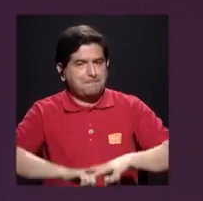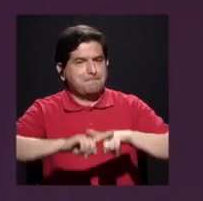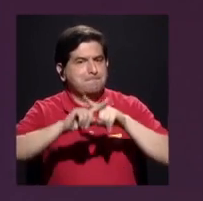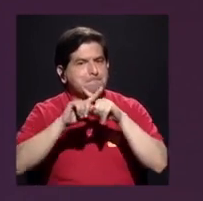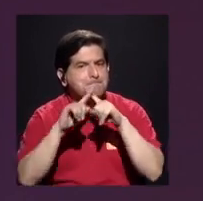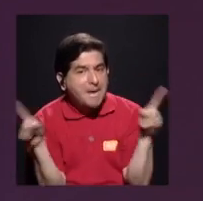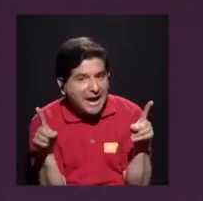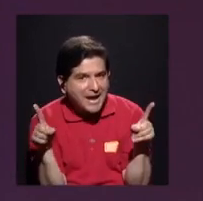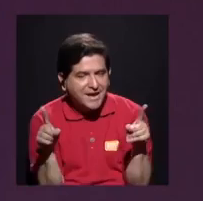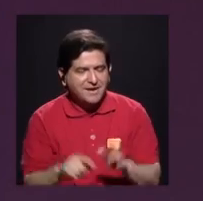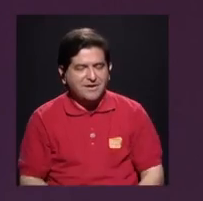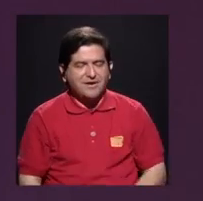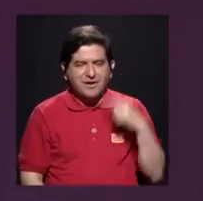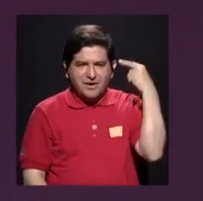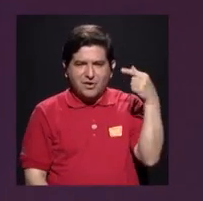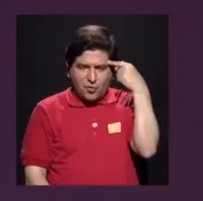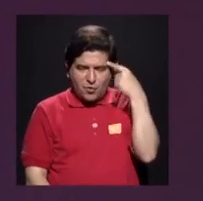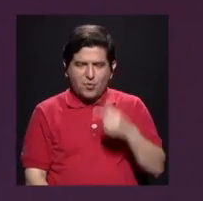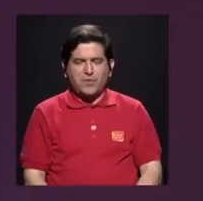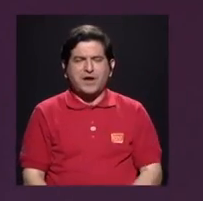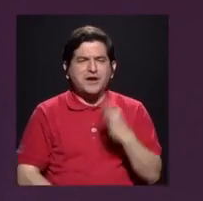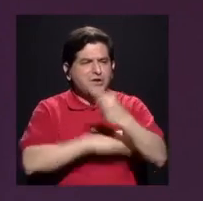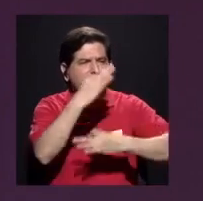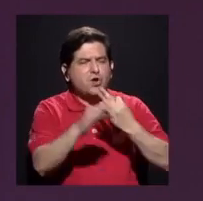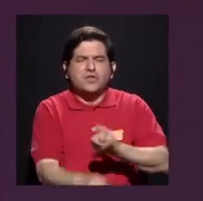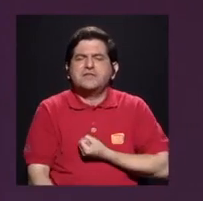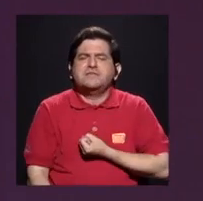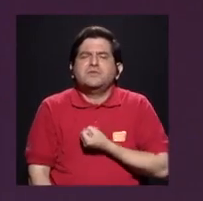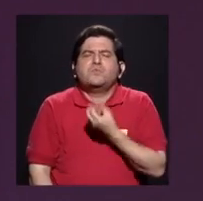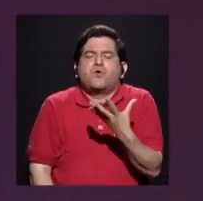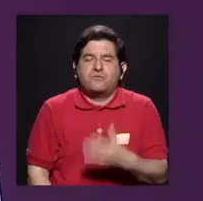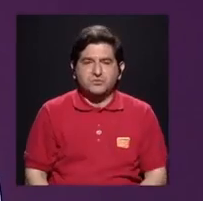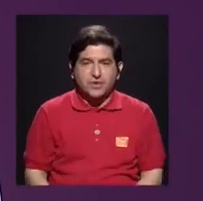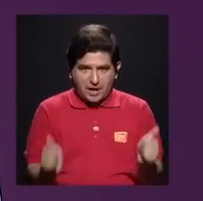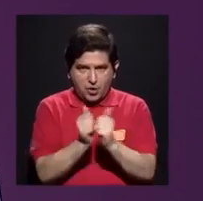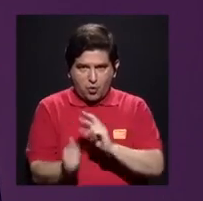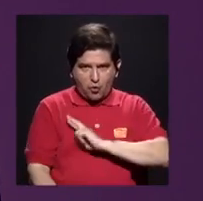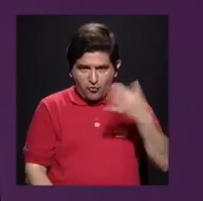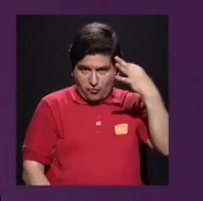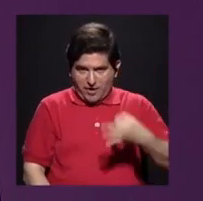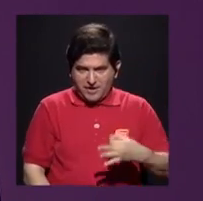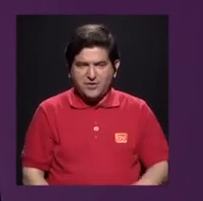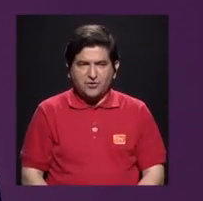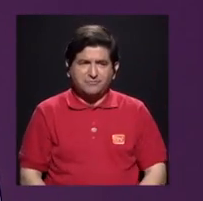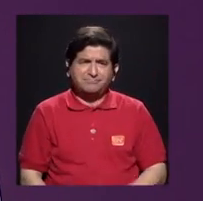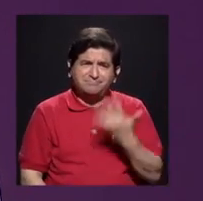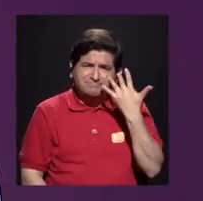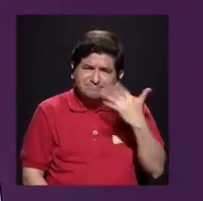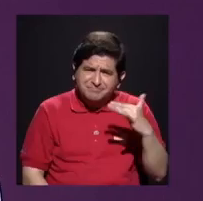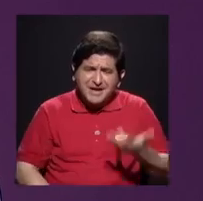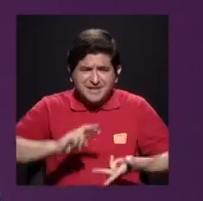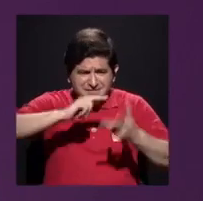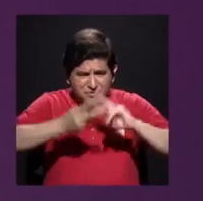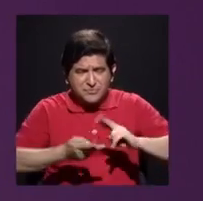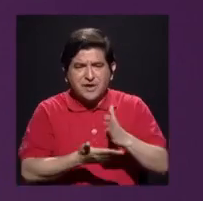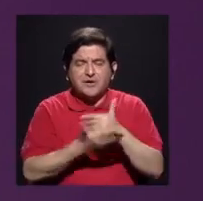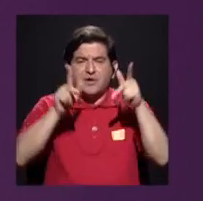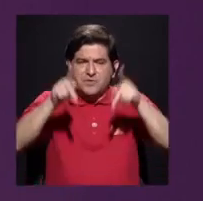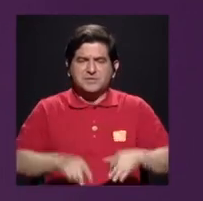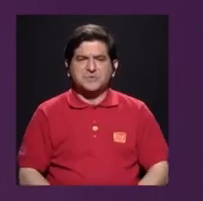con en un estado confesional voy a decir algo que tal vez suene contradictorio pero es que parece que algunos tienen más derecho que